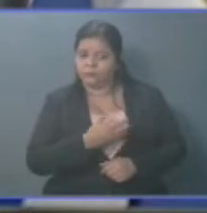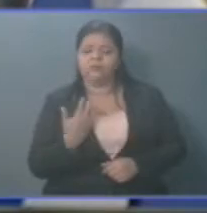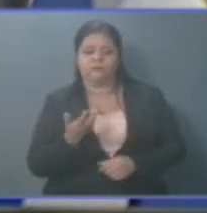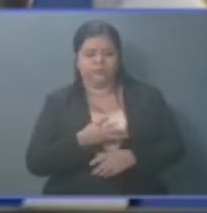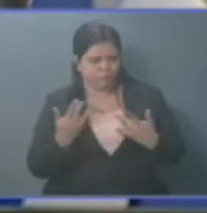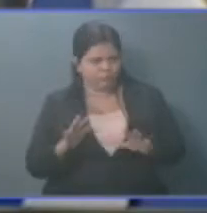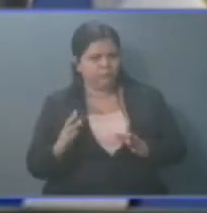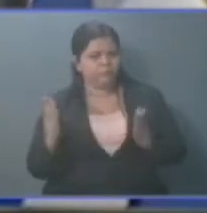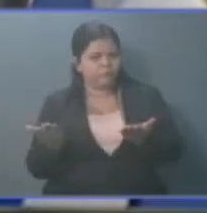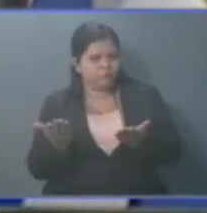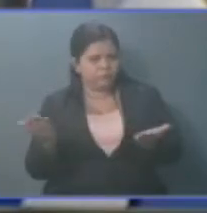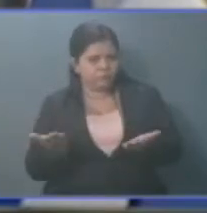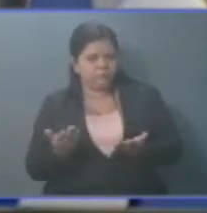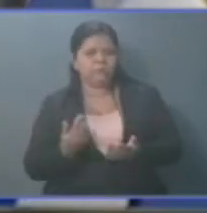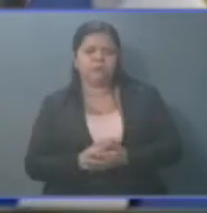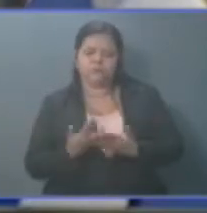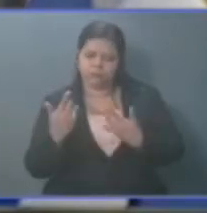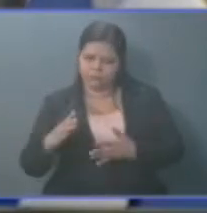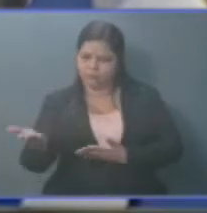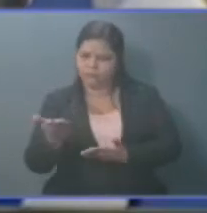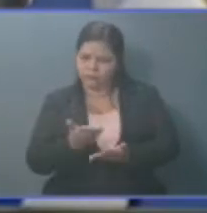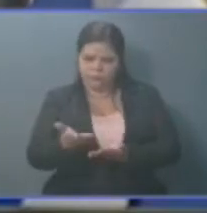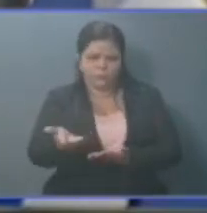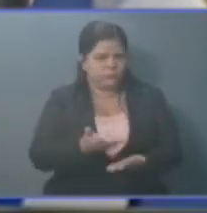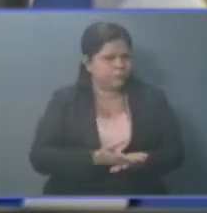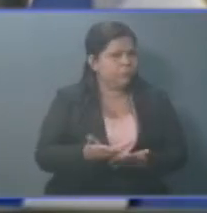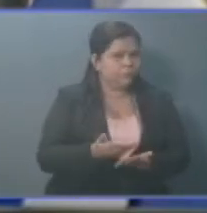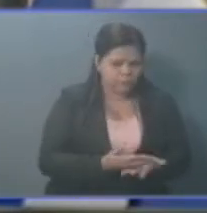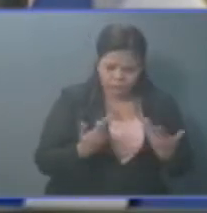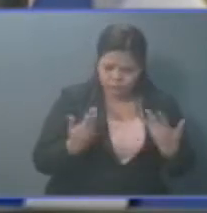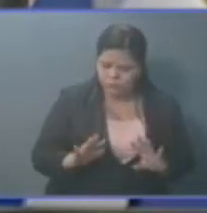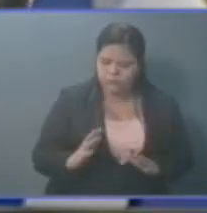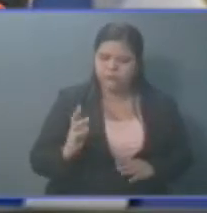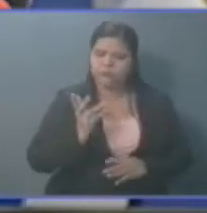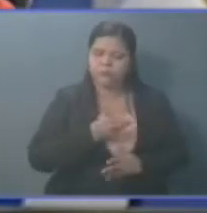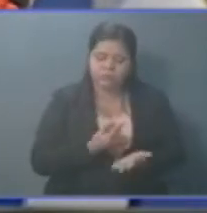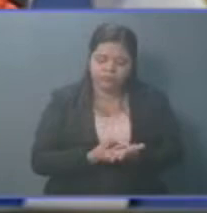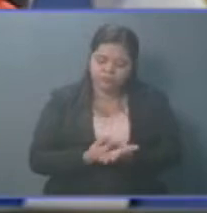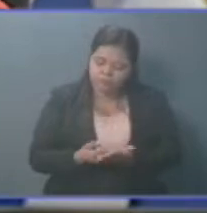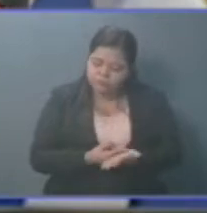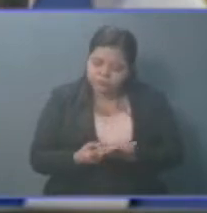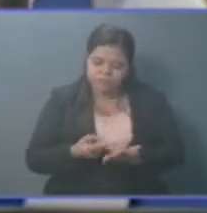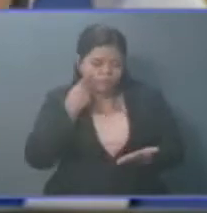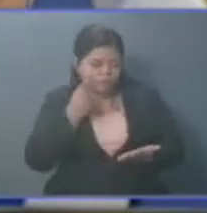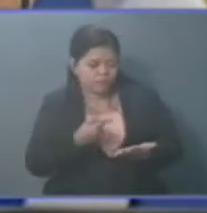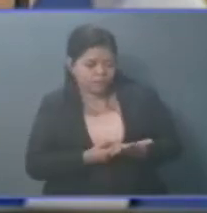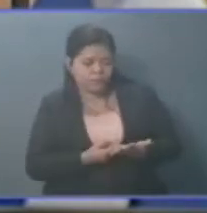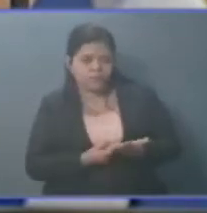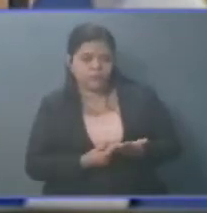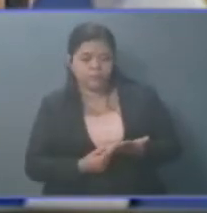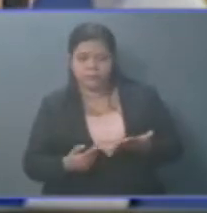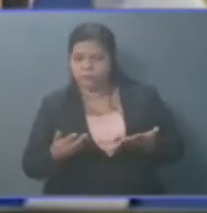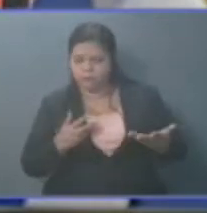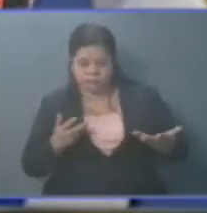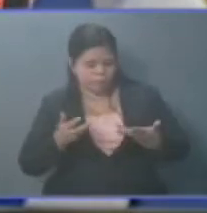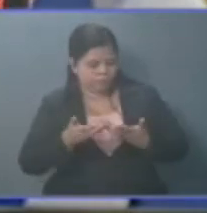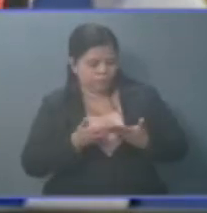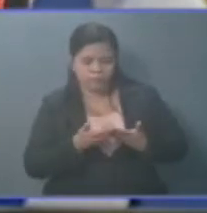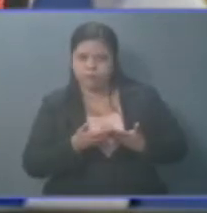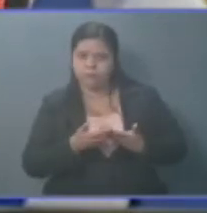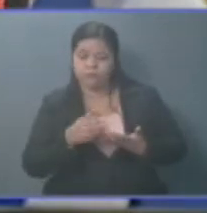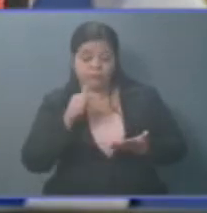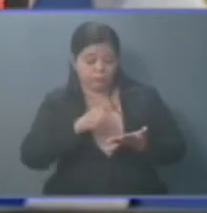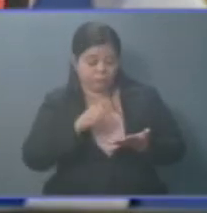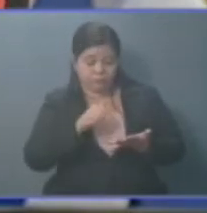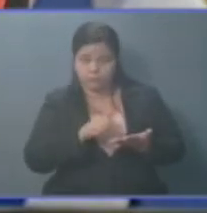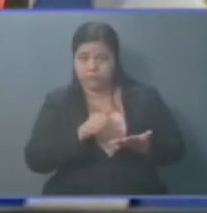hecho. Han venido observaciones. Hay que consultar y hay que ver que los términos de